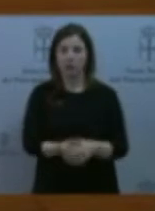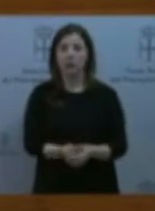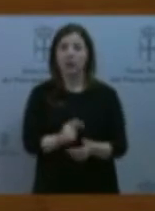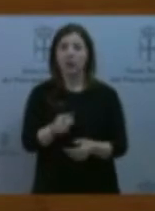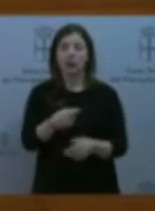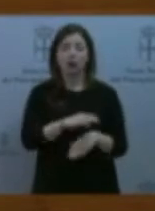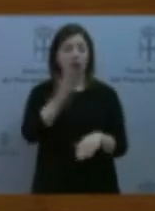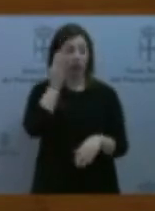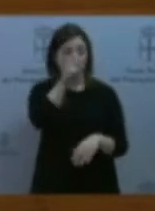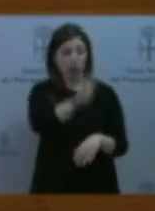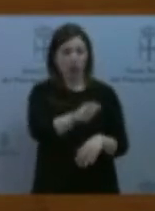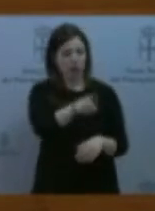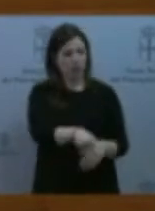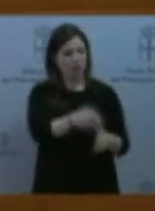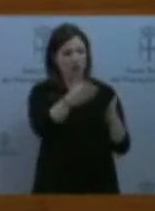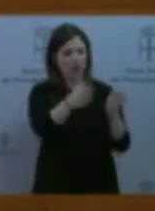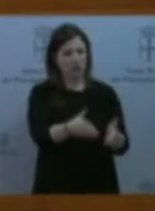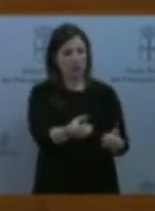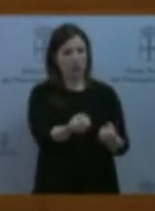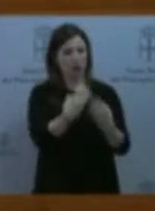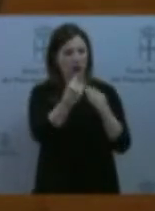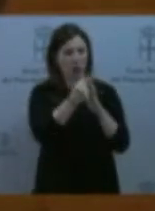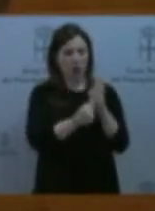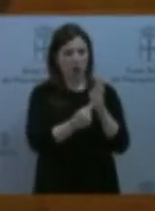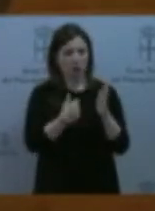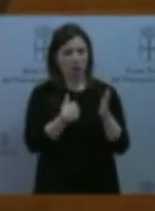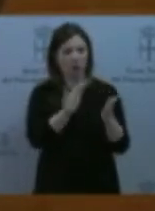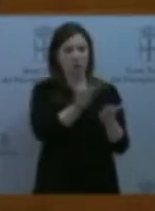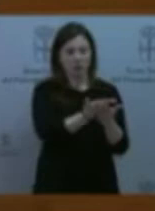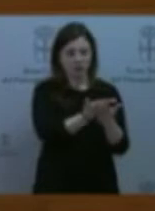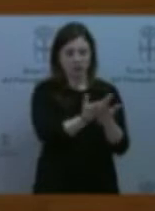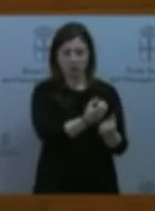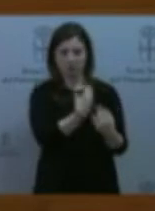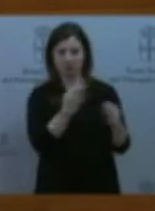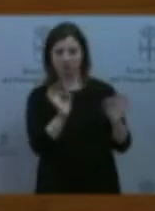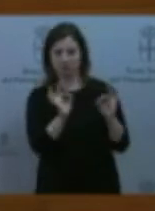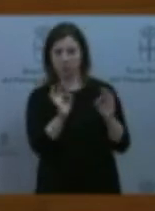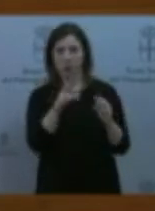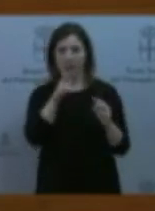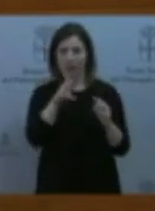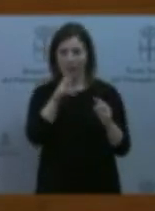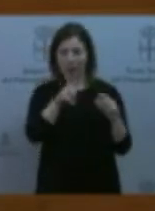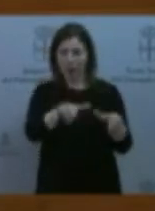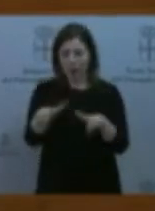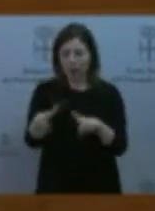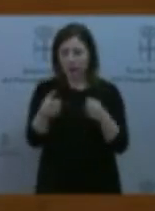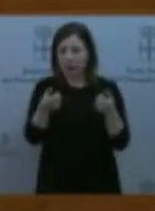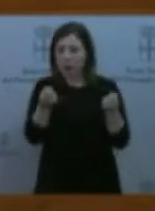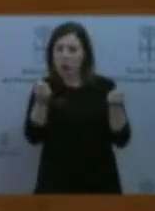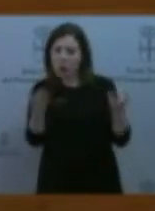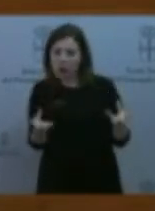le acabo de pedir. ¿Cuántas hectáreas o cuántas líneas de cierre se han hecho? Espero que ahora, cuando